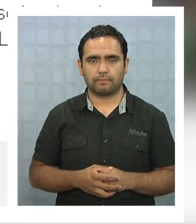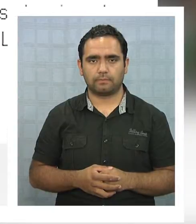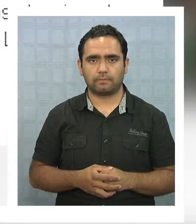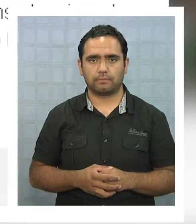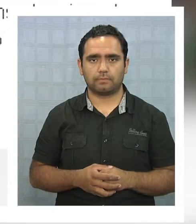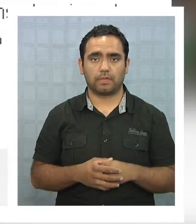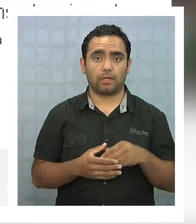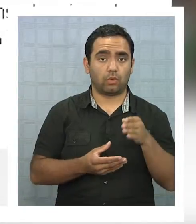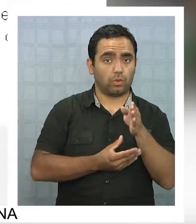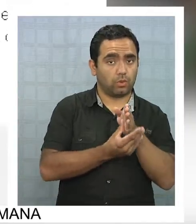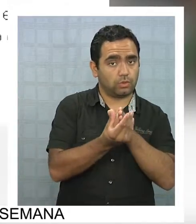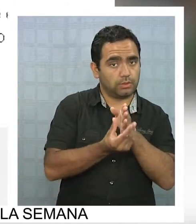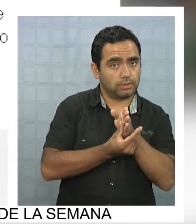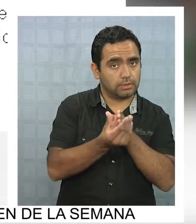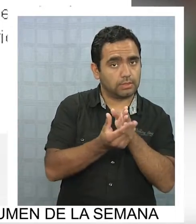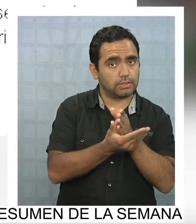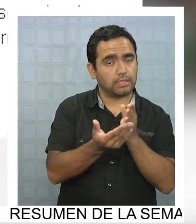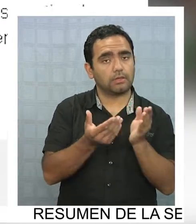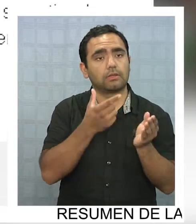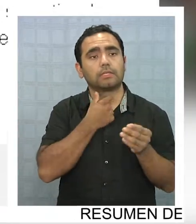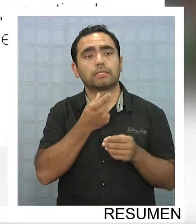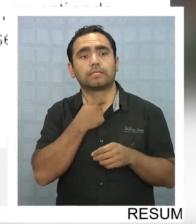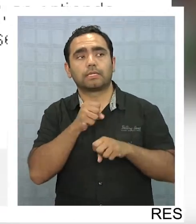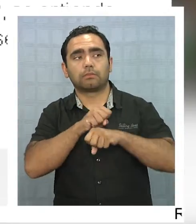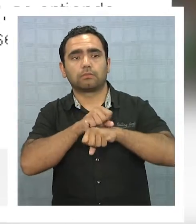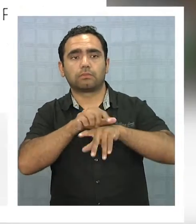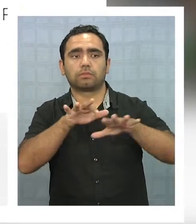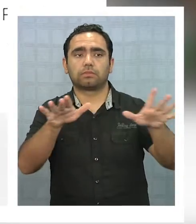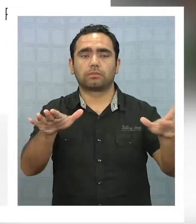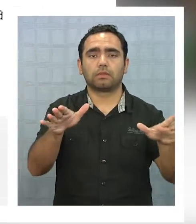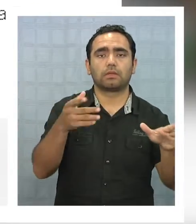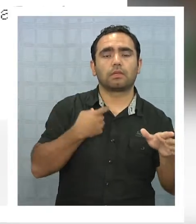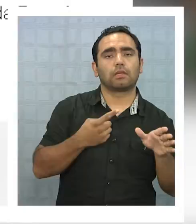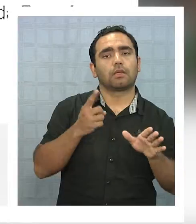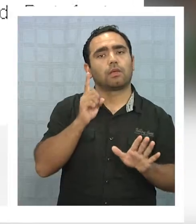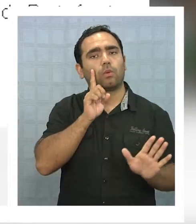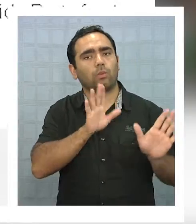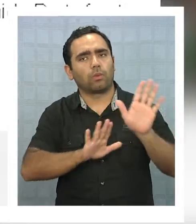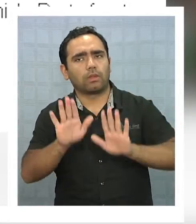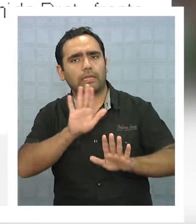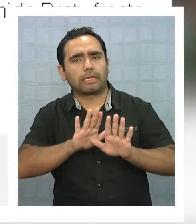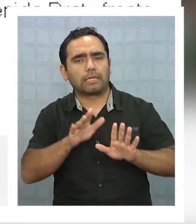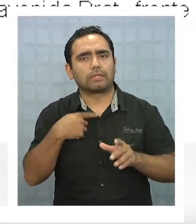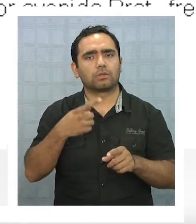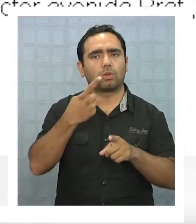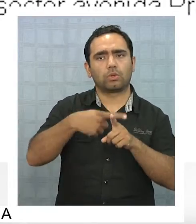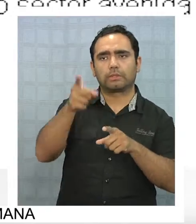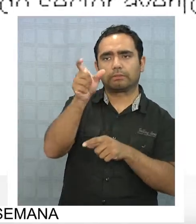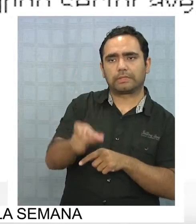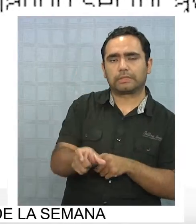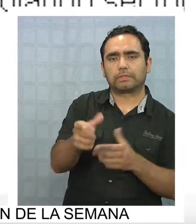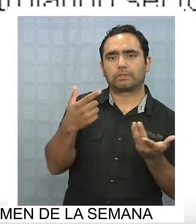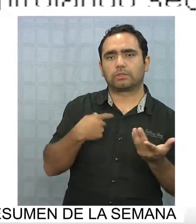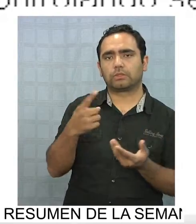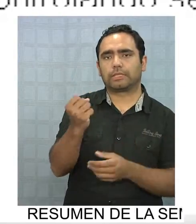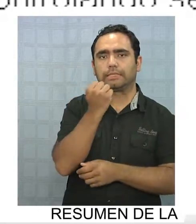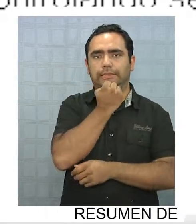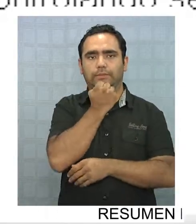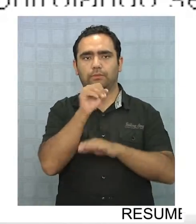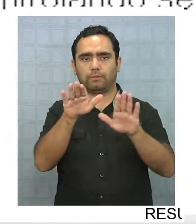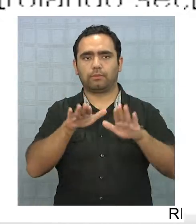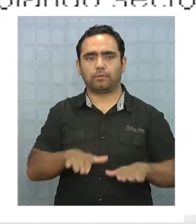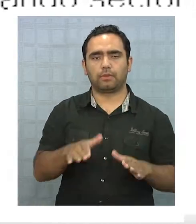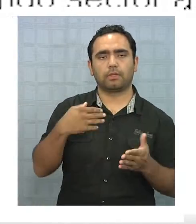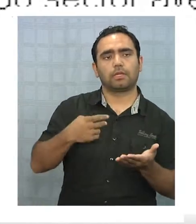Consejo que, fíjese, quiso hacer extenso evitando que otros cometieran este error, pasando el dato por Twitter el